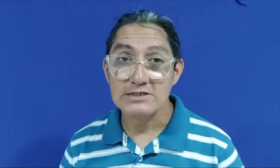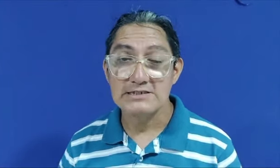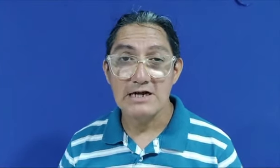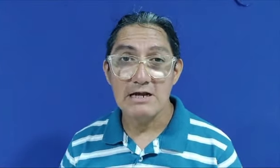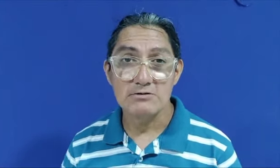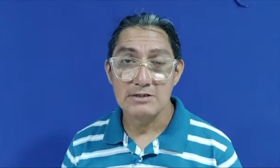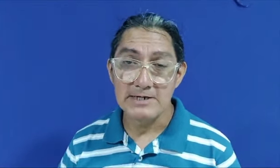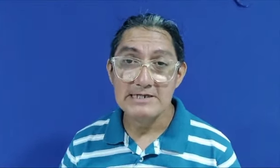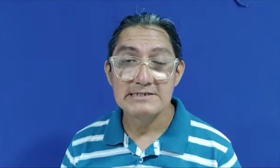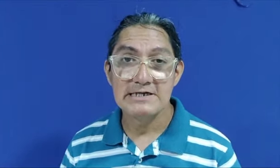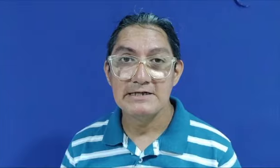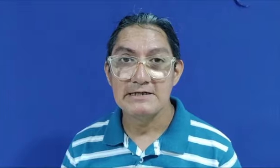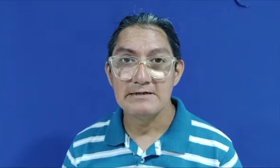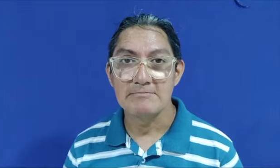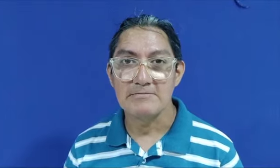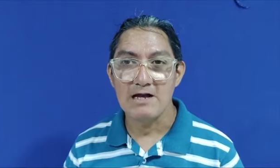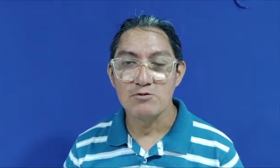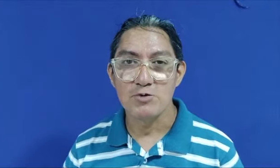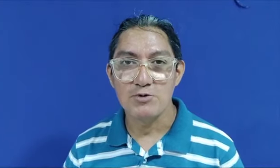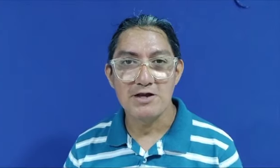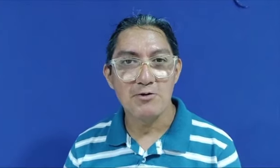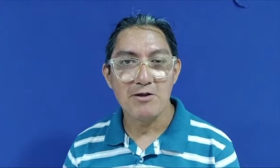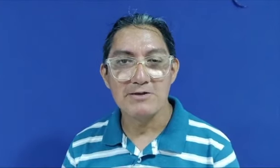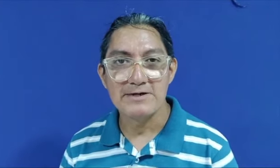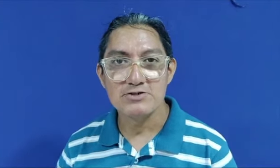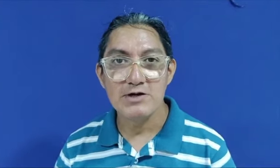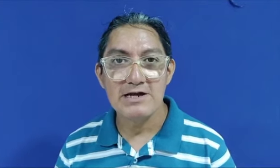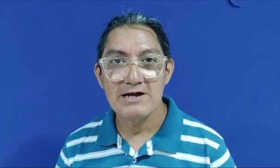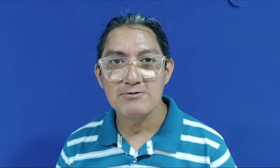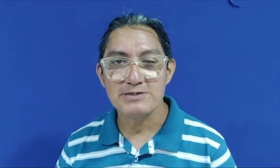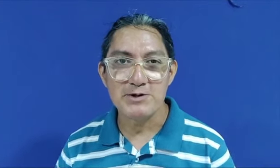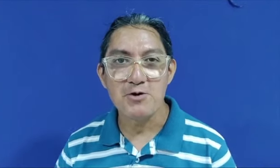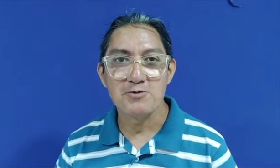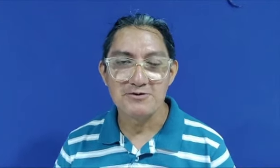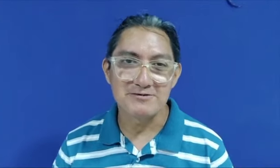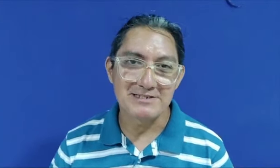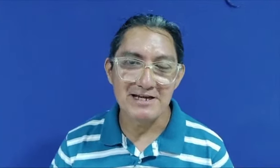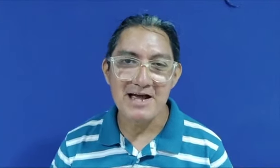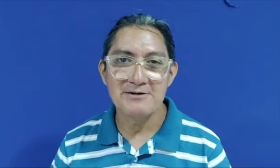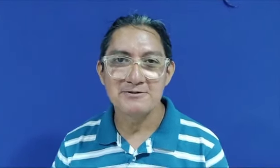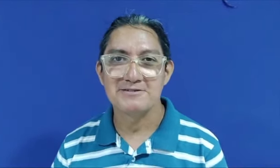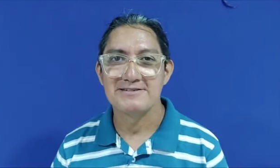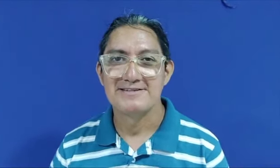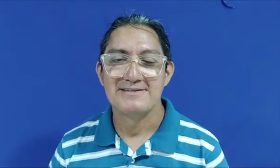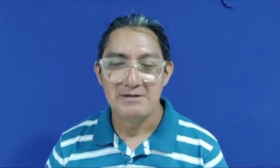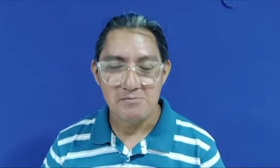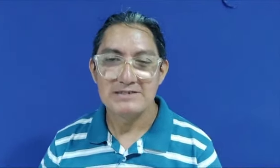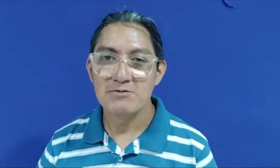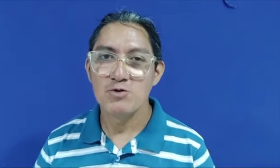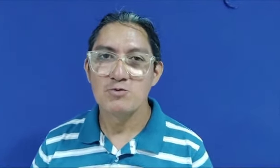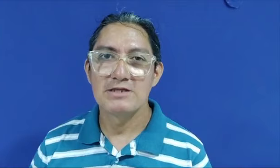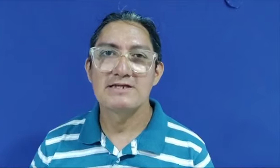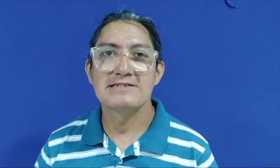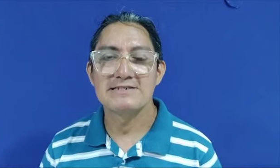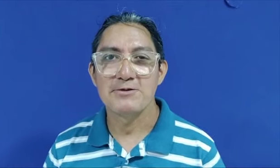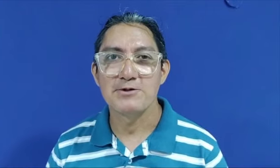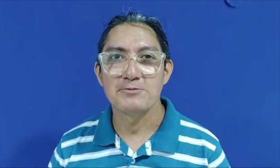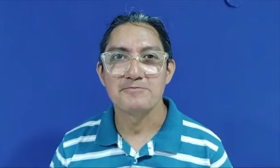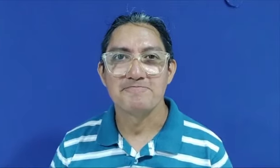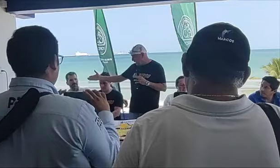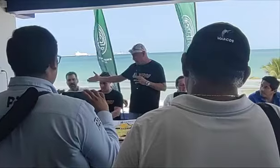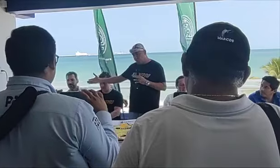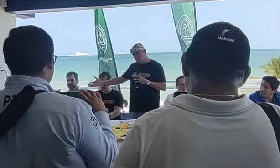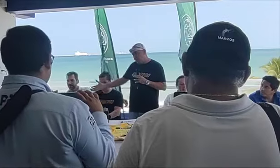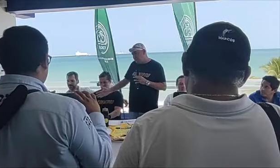y algunos extranjeros de Belice, alguno por ahí colado de Venezuela, un español, unos italianos. Va a estar muy muy interesante este